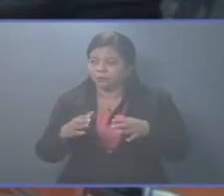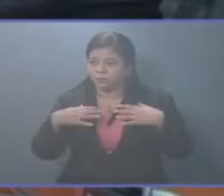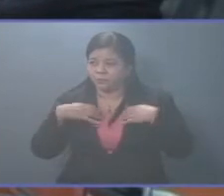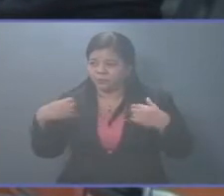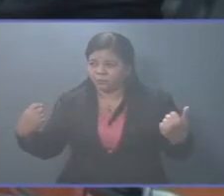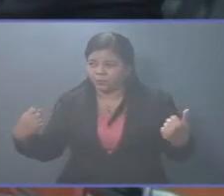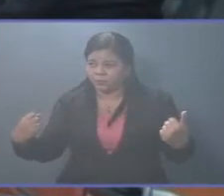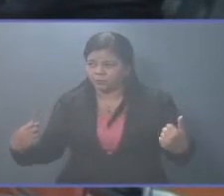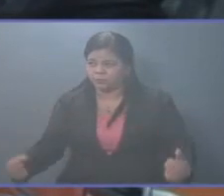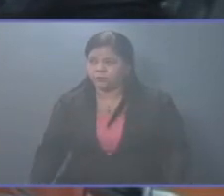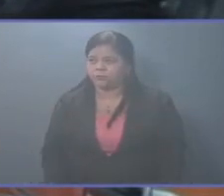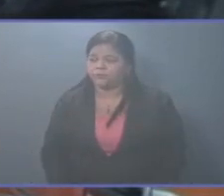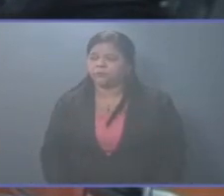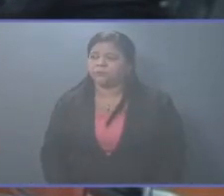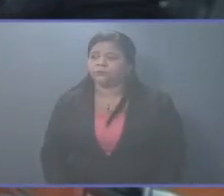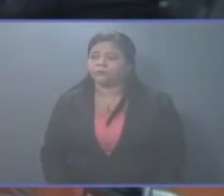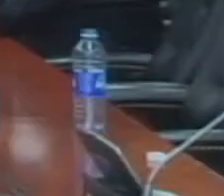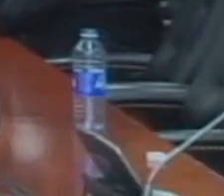Salud.